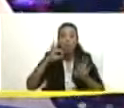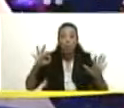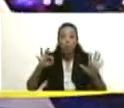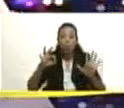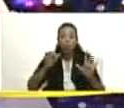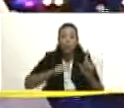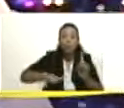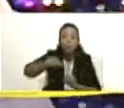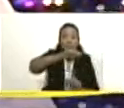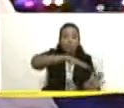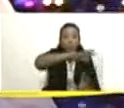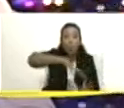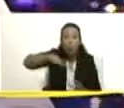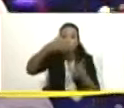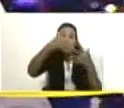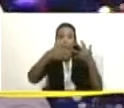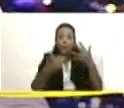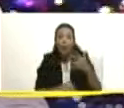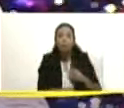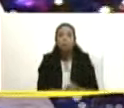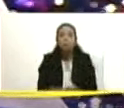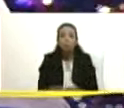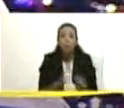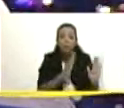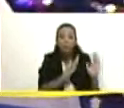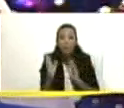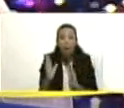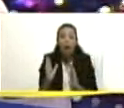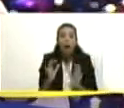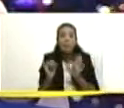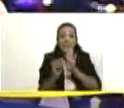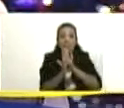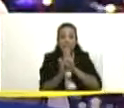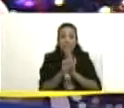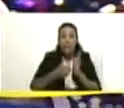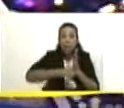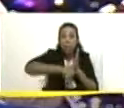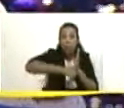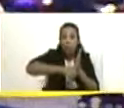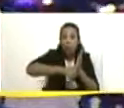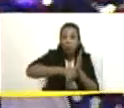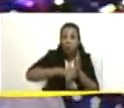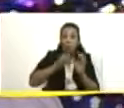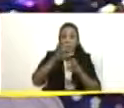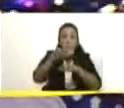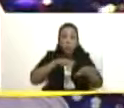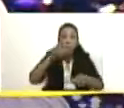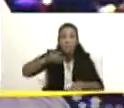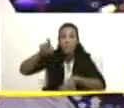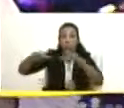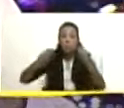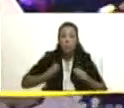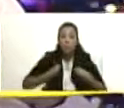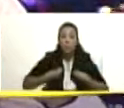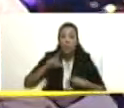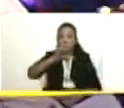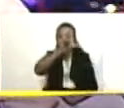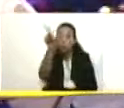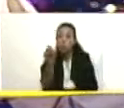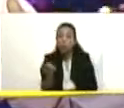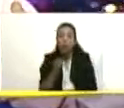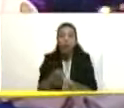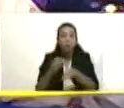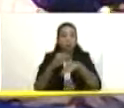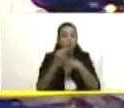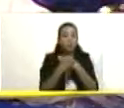sectores. Estuvimos hablando del plan de identidad y cedulación, ¿no? Porque han llegado